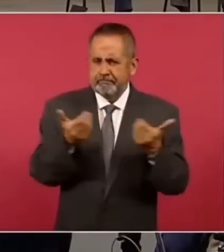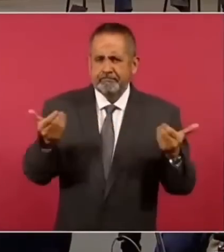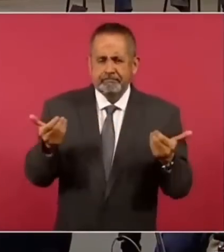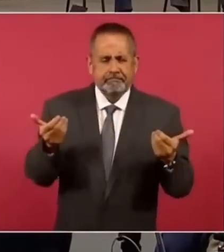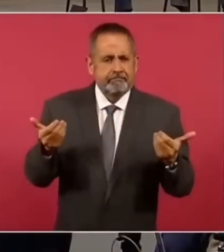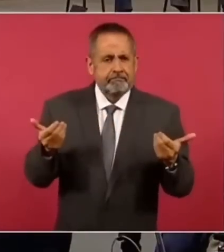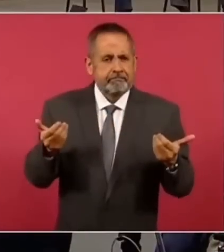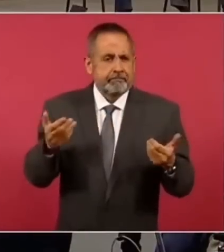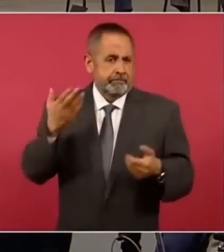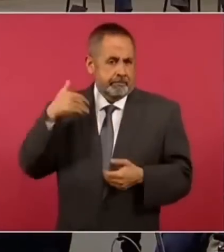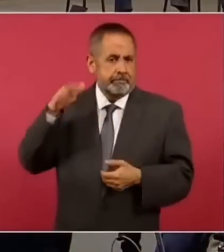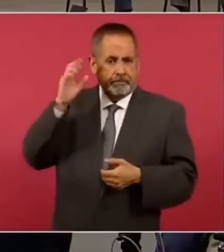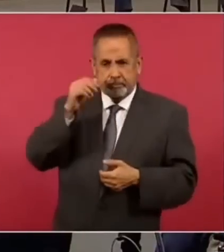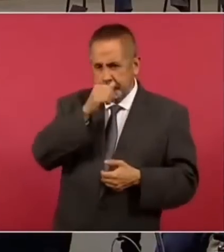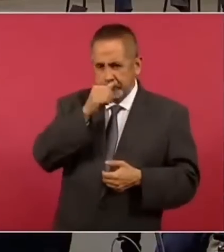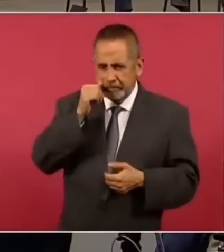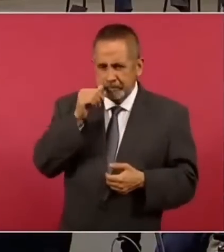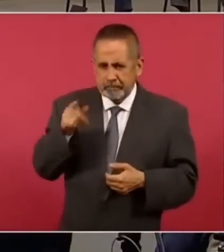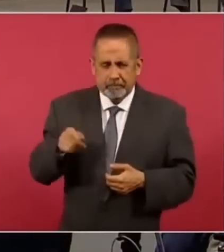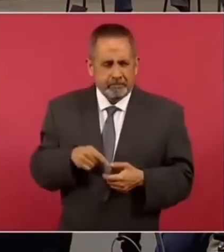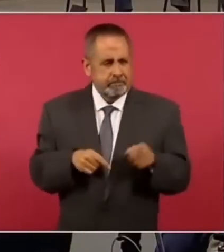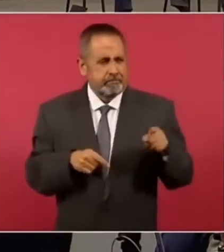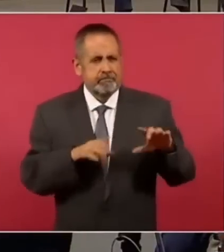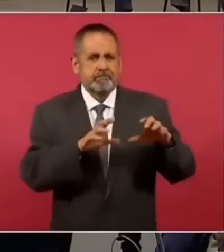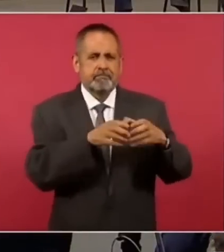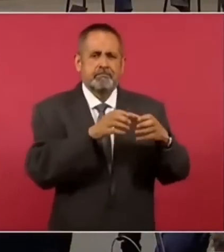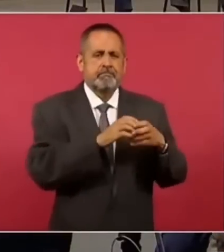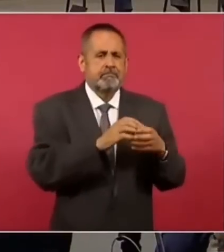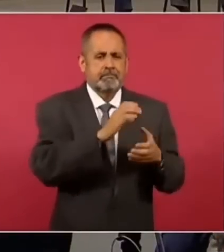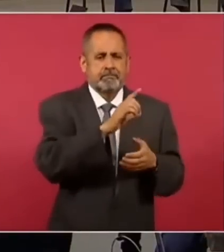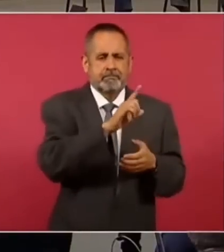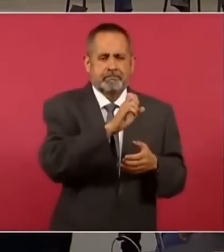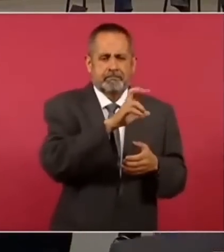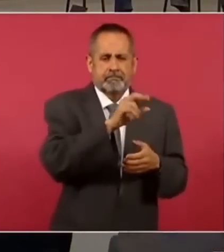de la Iglesia, más que nada del clero.